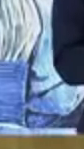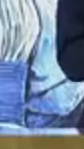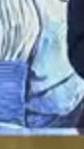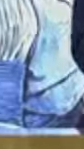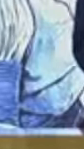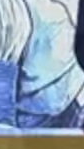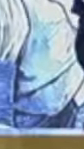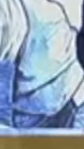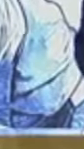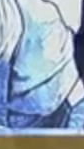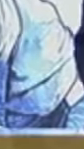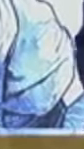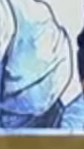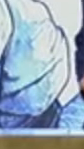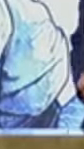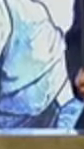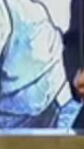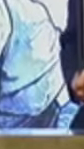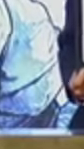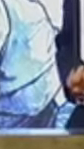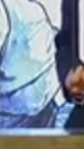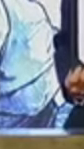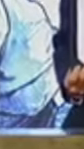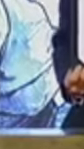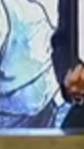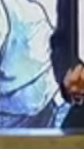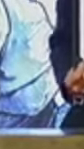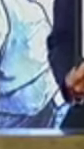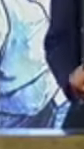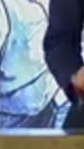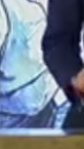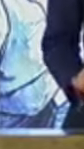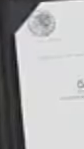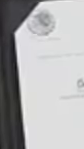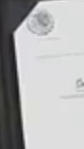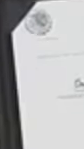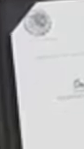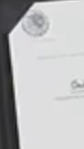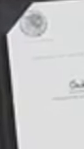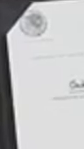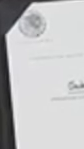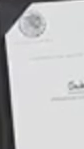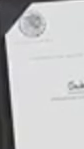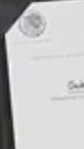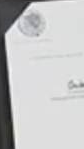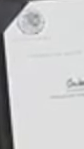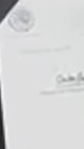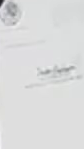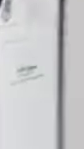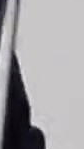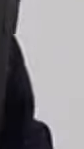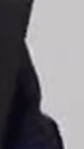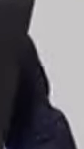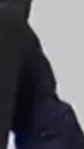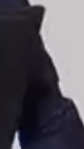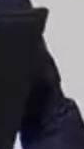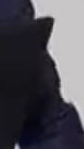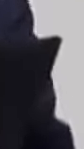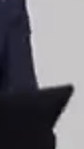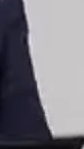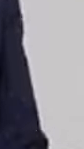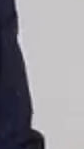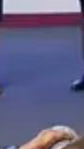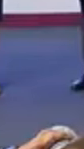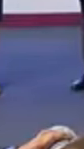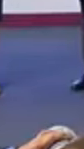confirma que a partir de ahora este regalo será ley sin embargo debe de